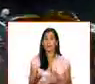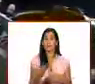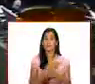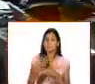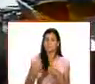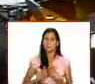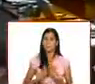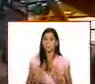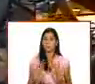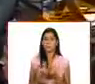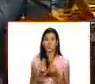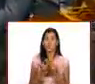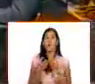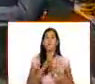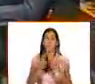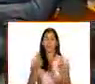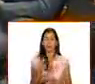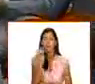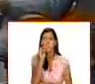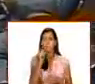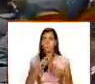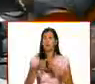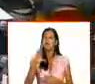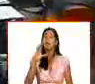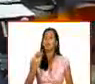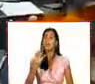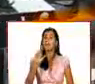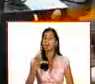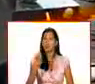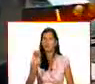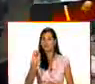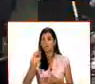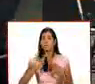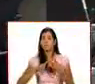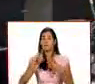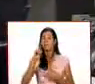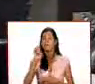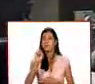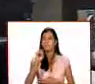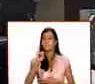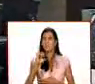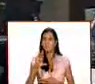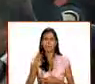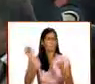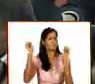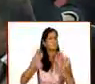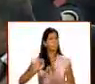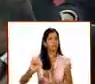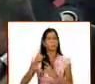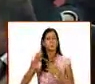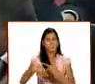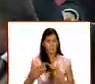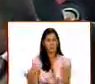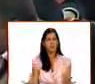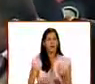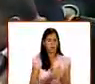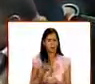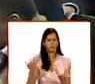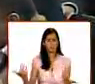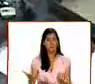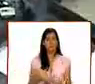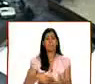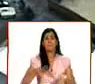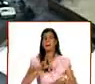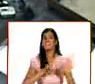convivencia pacífica. Carlos Escarray y Desiré Santos Amaral condenaron estos ataques que han ocasionado más de